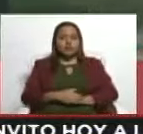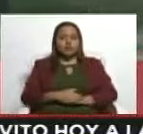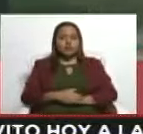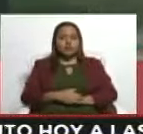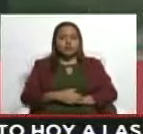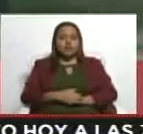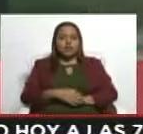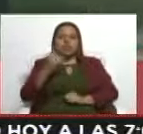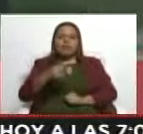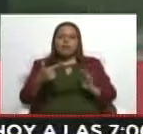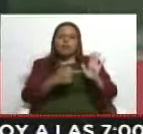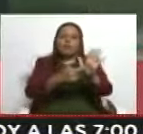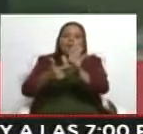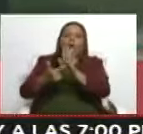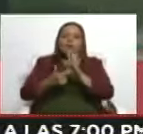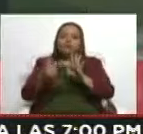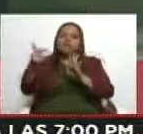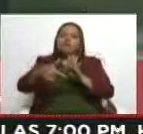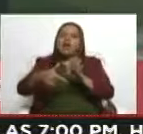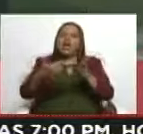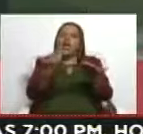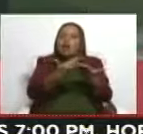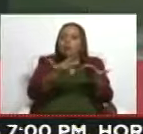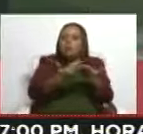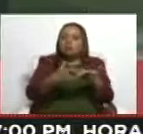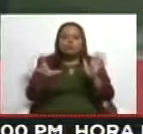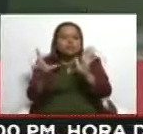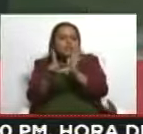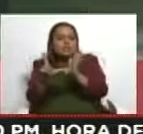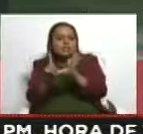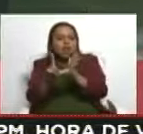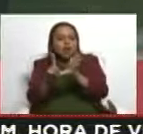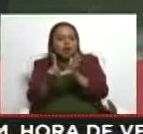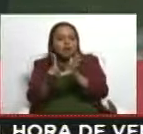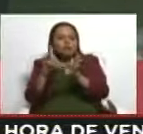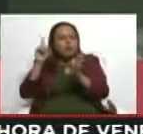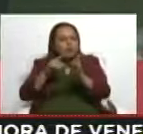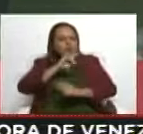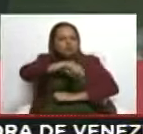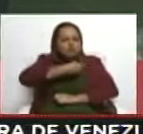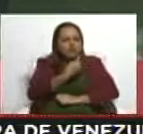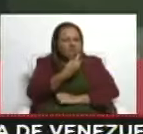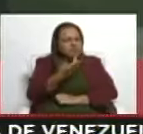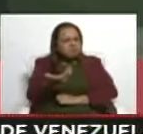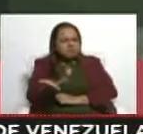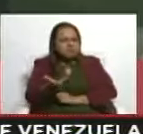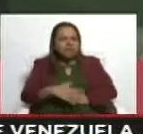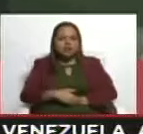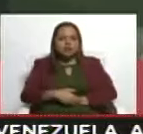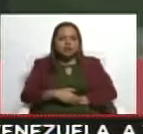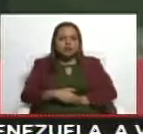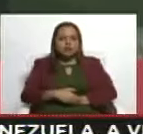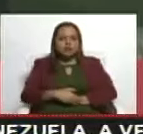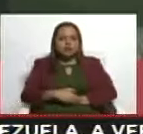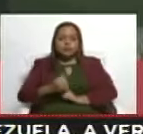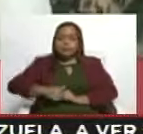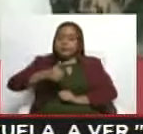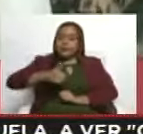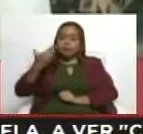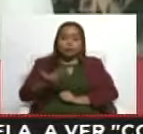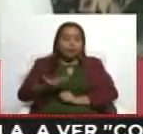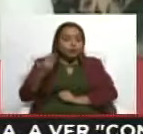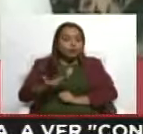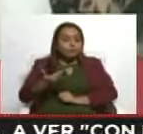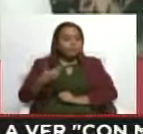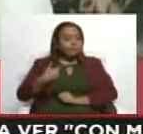llevar esto a las escuelas, a los liceos, ¿por qué no a las universidades? pero primordialmente yo insisto